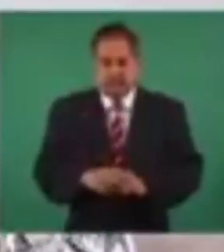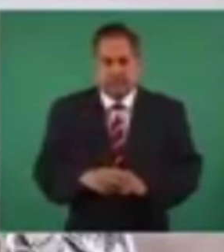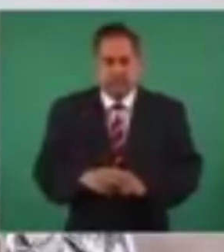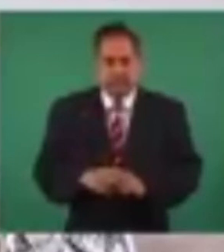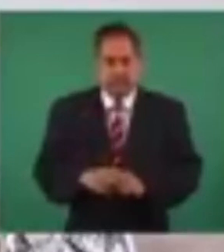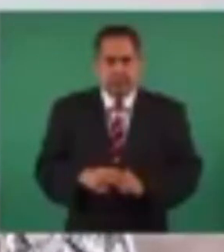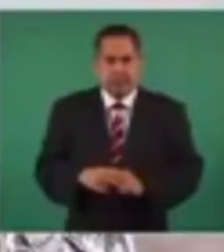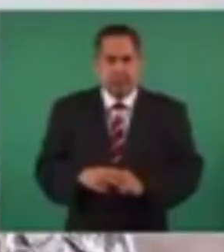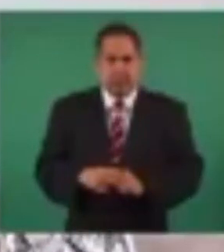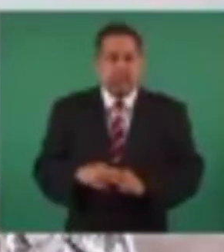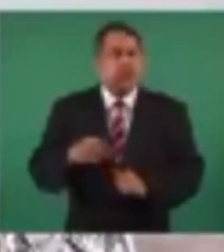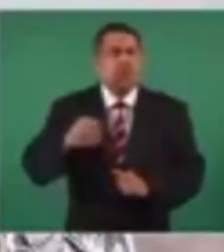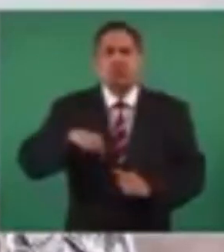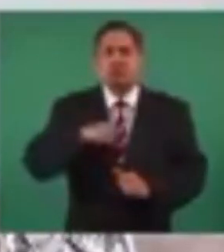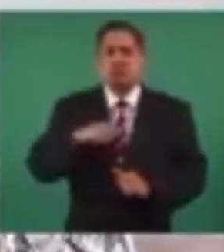Somos